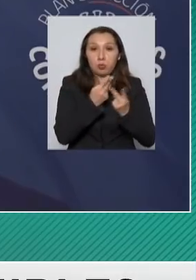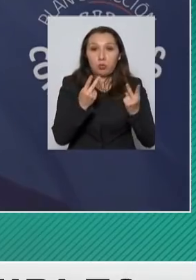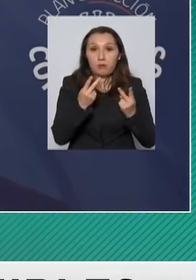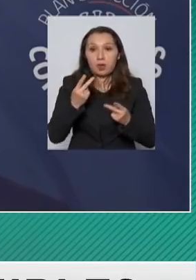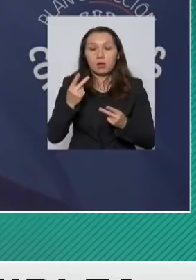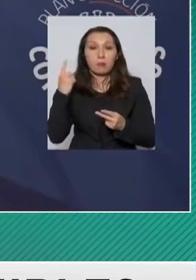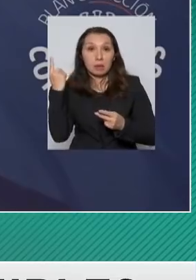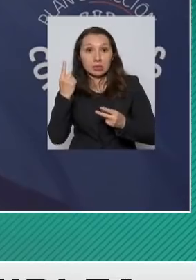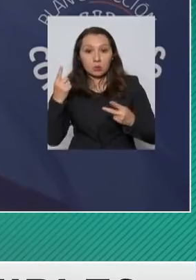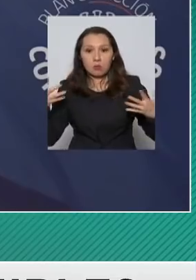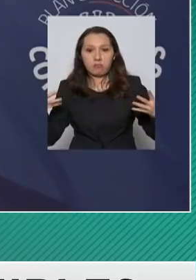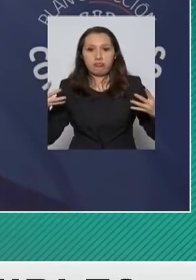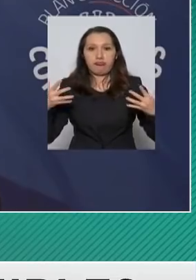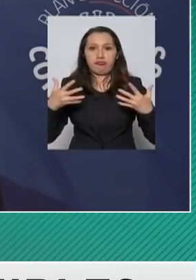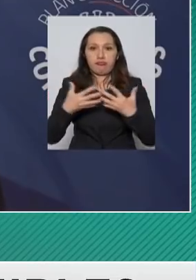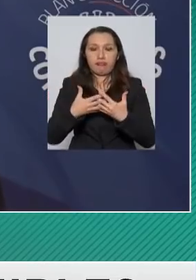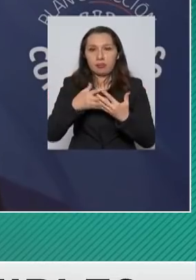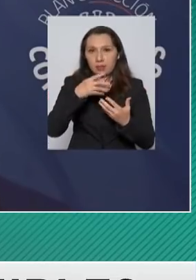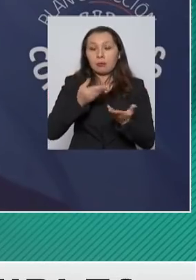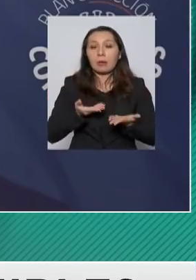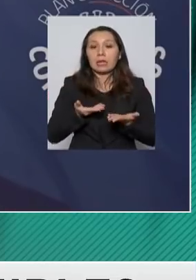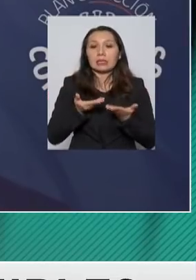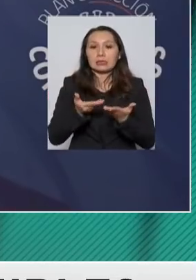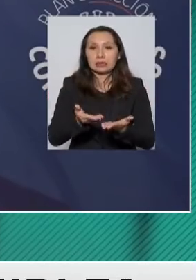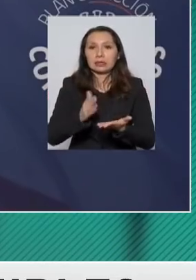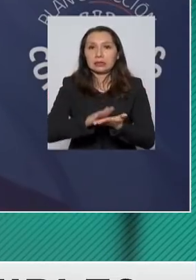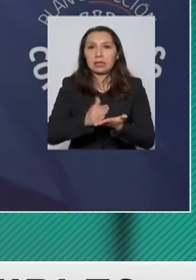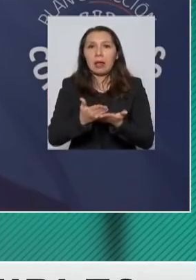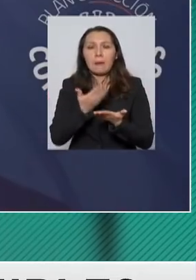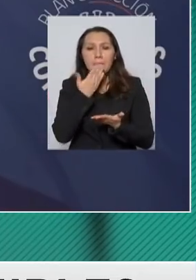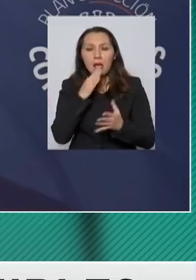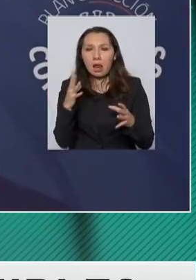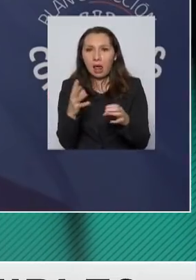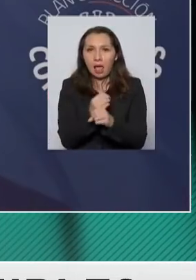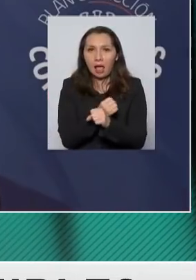como los privados para poder entregar una mayor